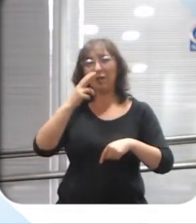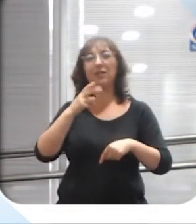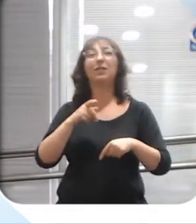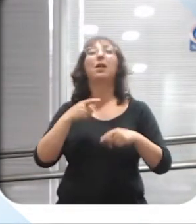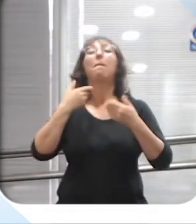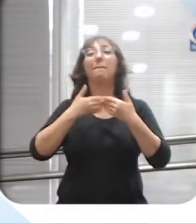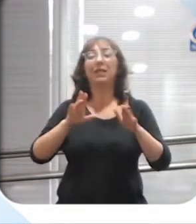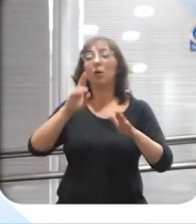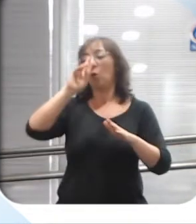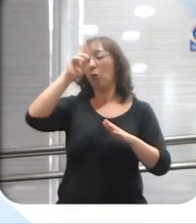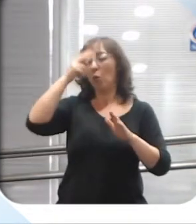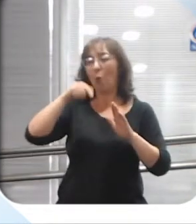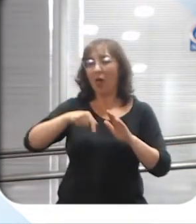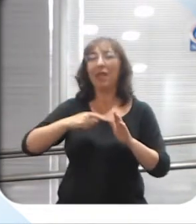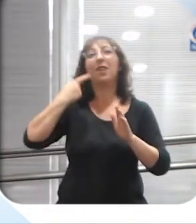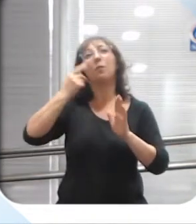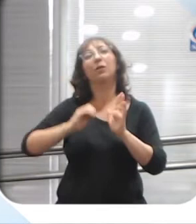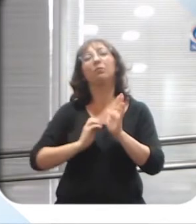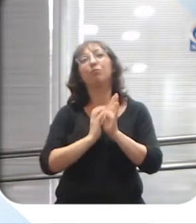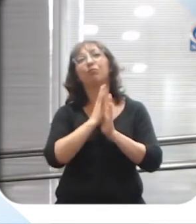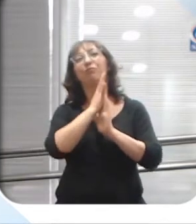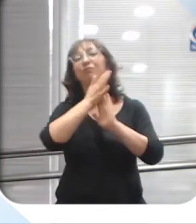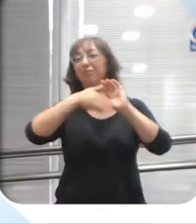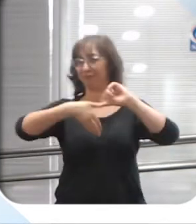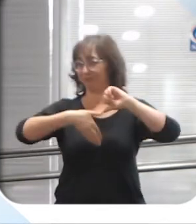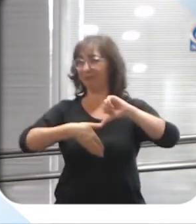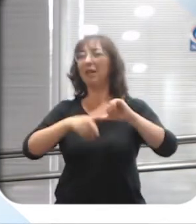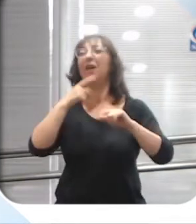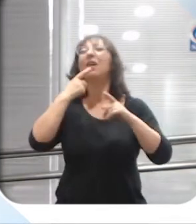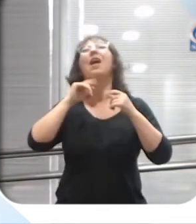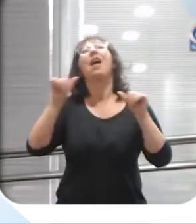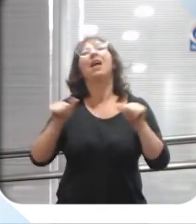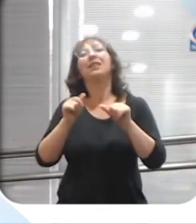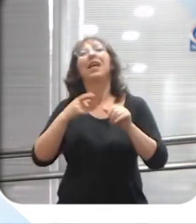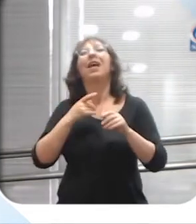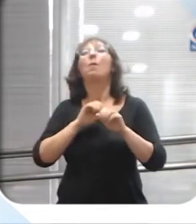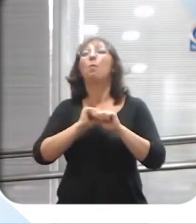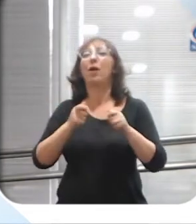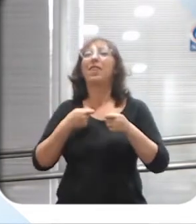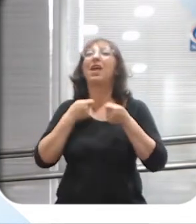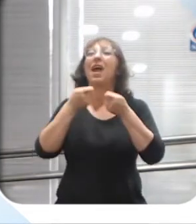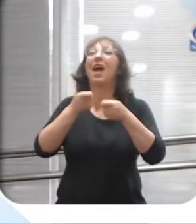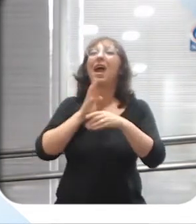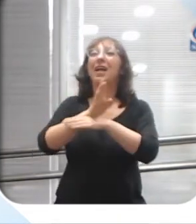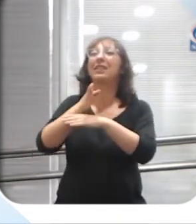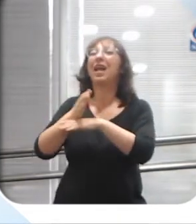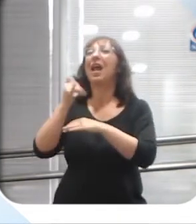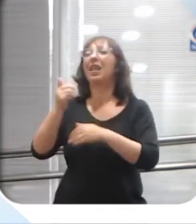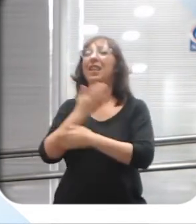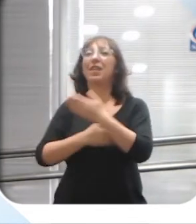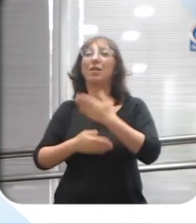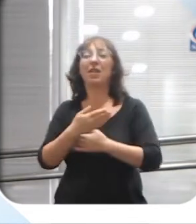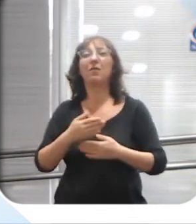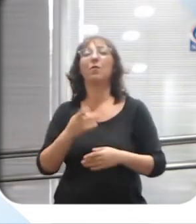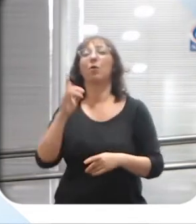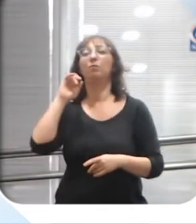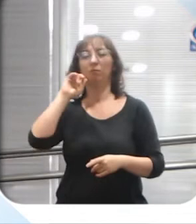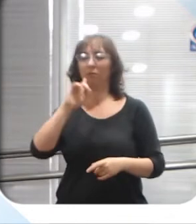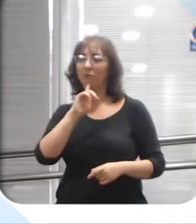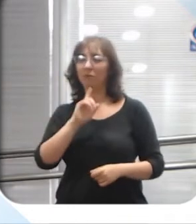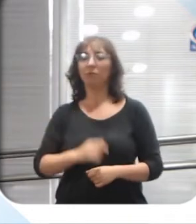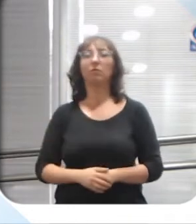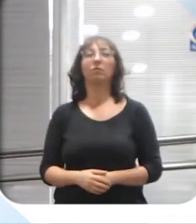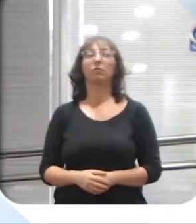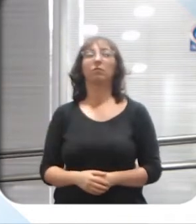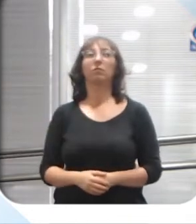obviamente por Uruguay y extendiéndose después a la región y logrando que el material pueda ser accesible también a personas que viven con discapacidad auditiva. En este momento nosotros